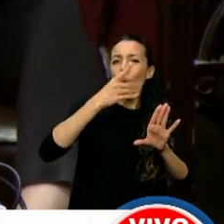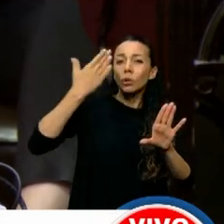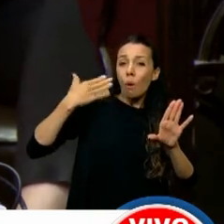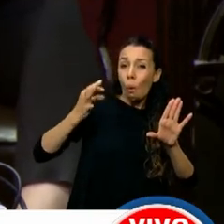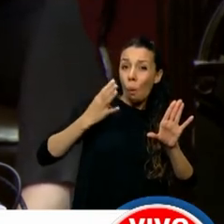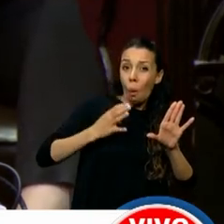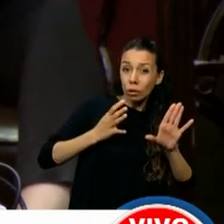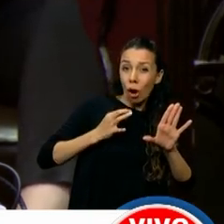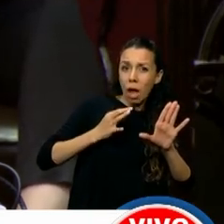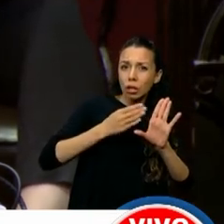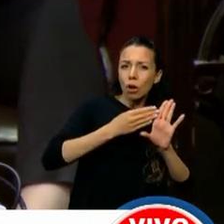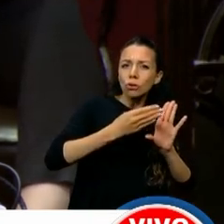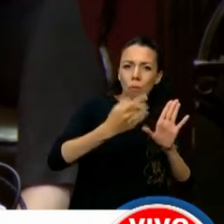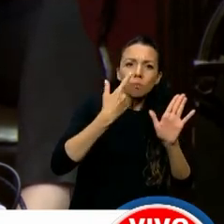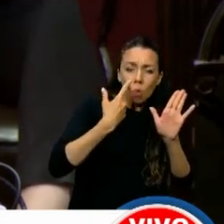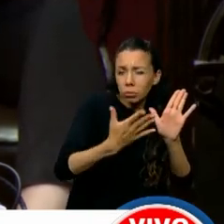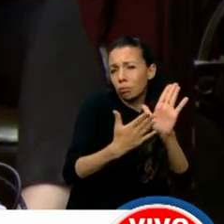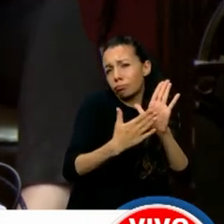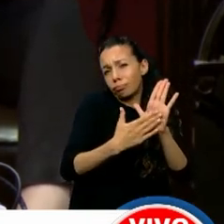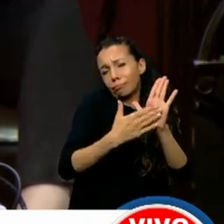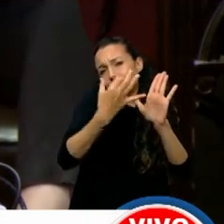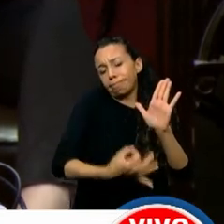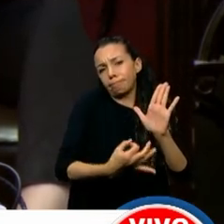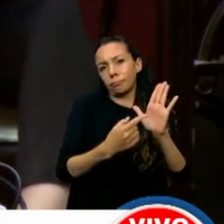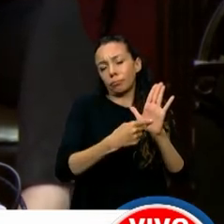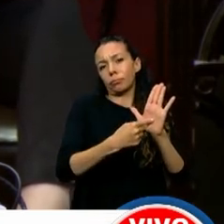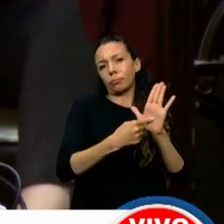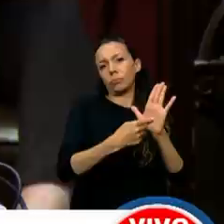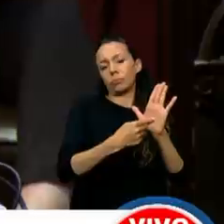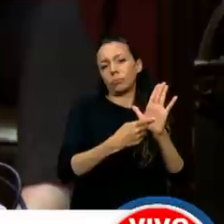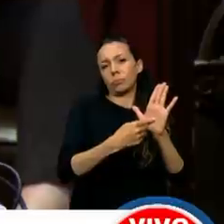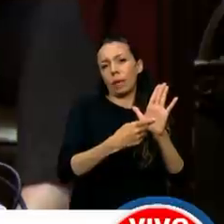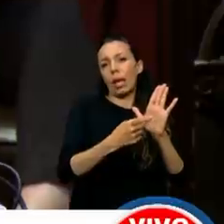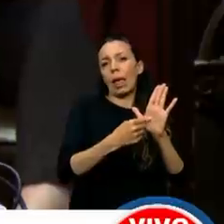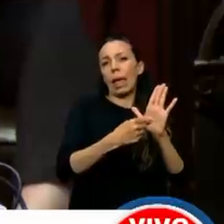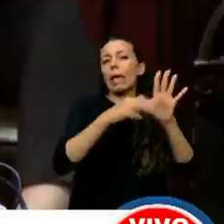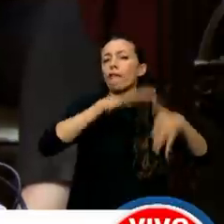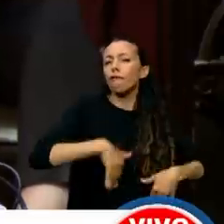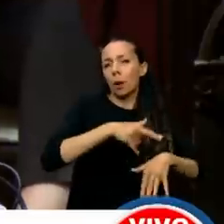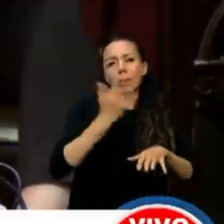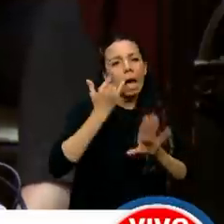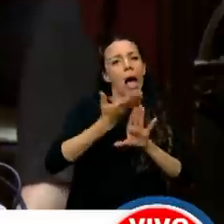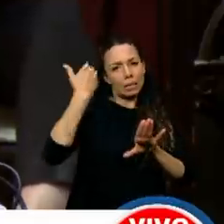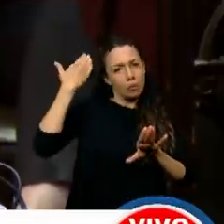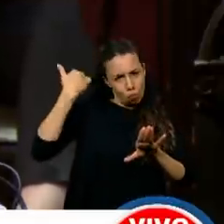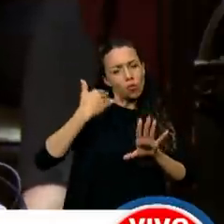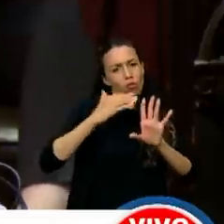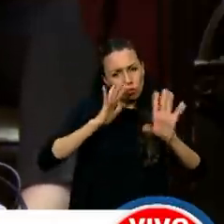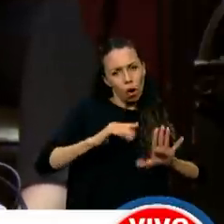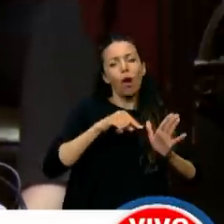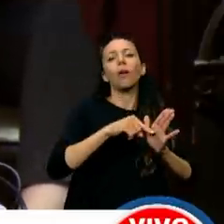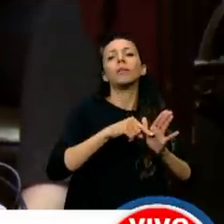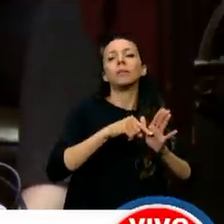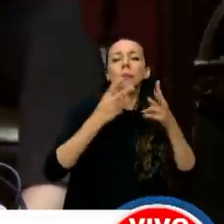dieron cuenta porque es un estudio que tiene ya un tiempo da cuenta